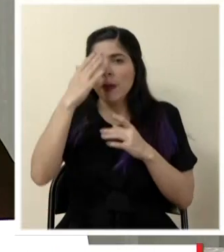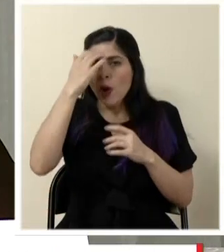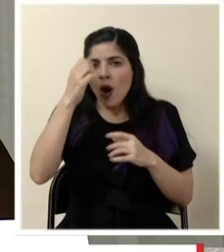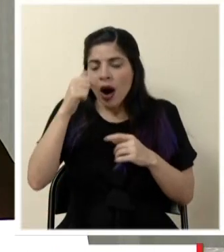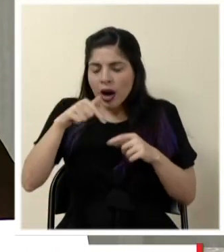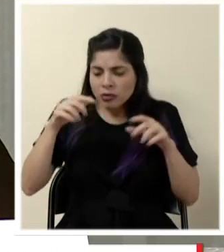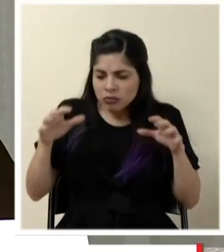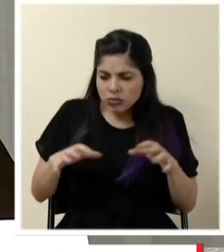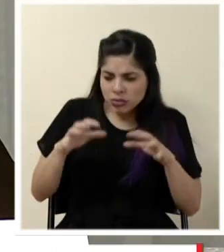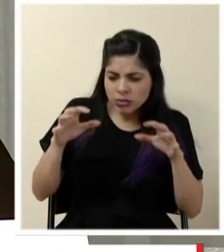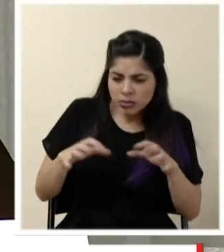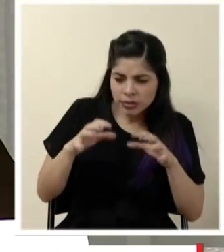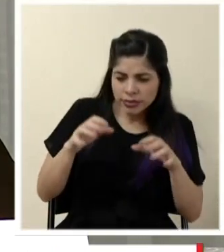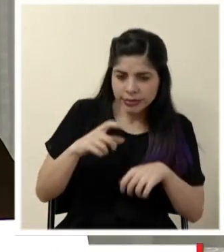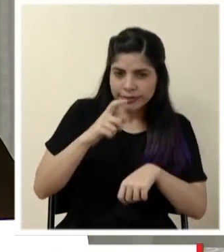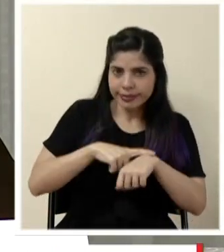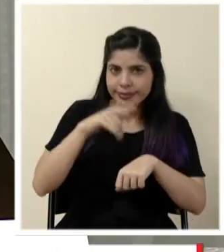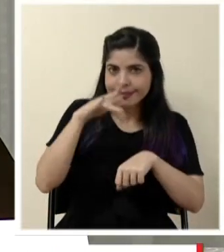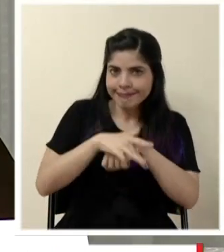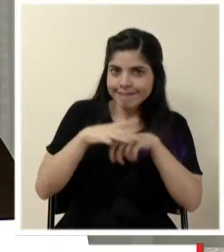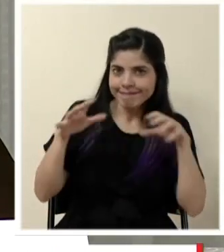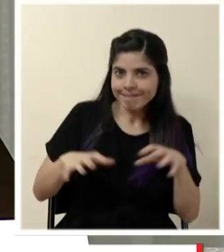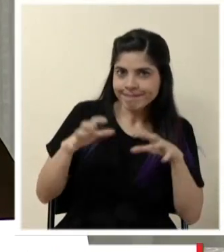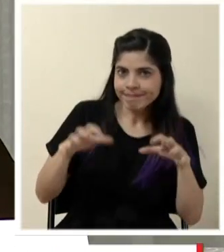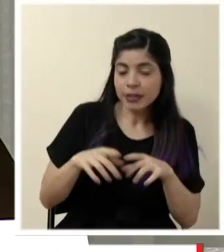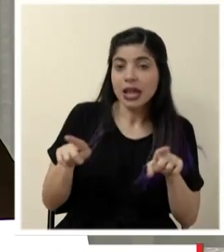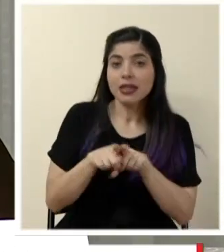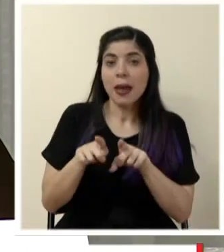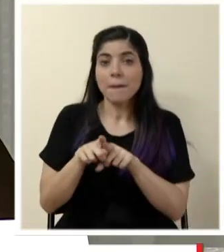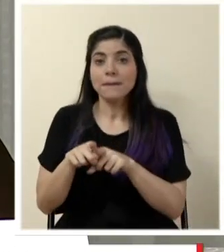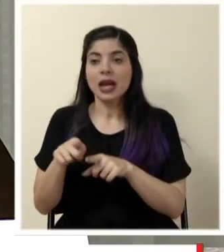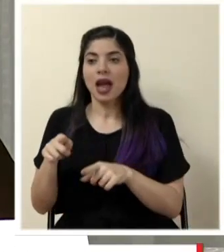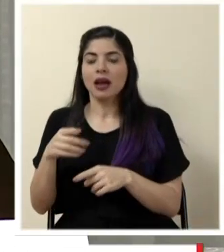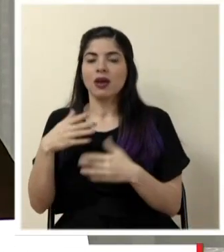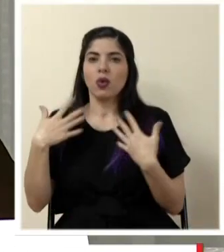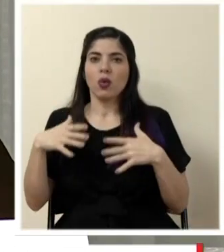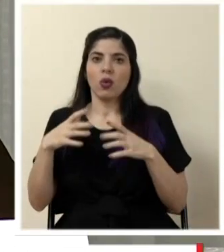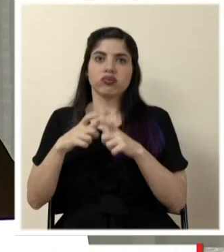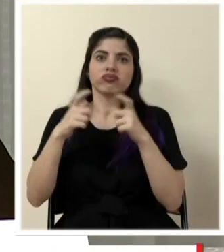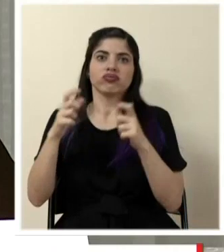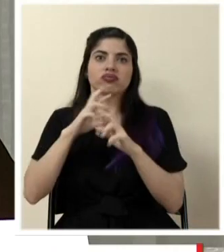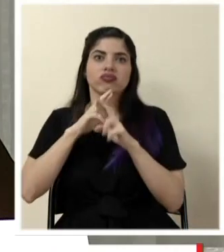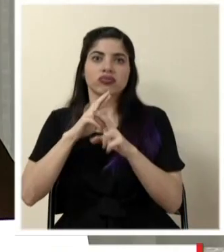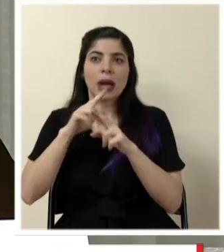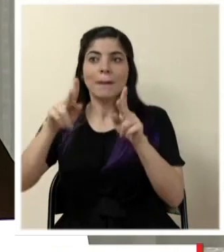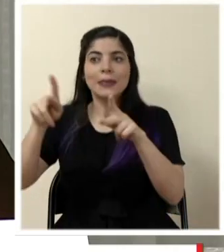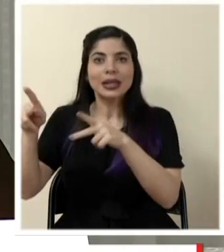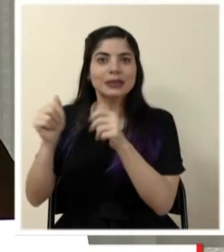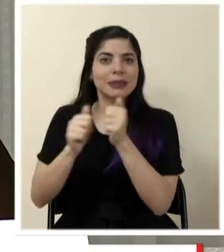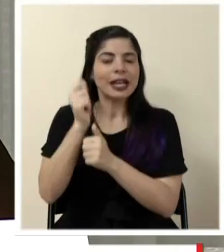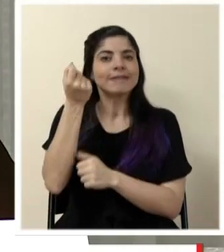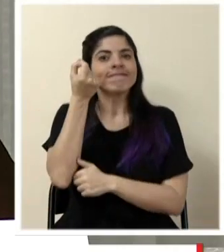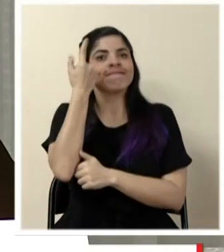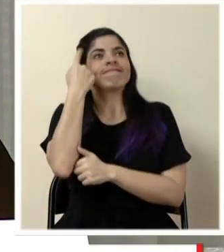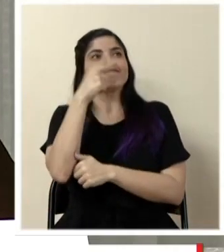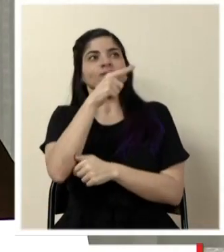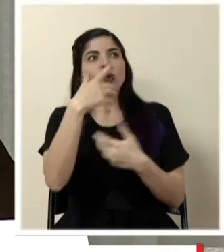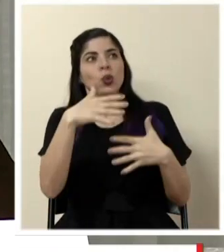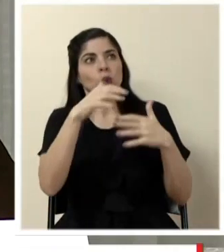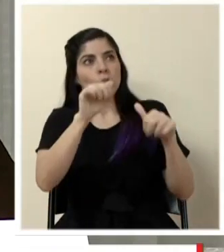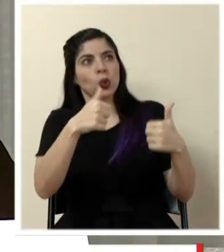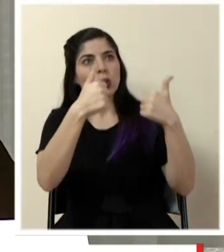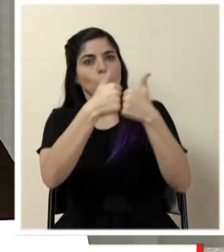que se tomaron en el momento adecuado, pero también a una respuesta muy favorable de una población que ha entendido la envergadura del reto que